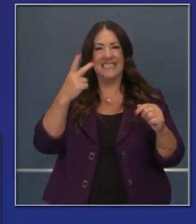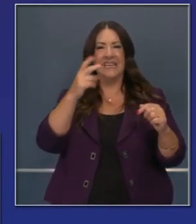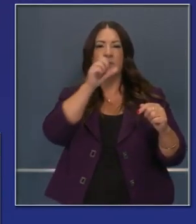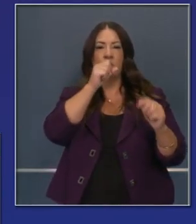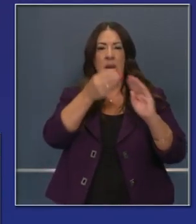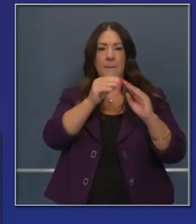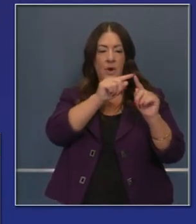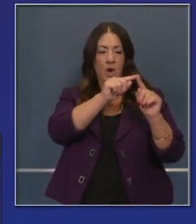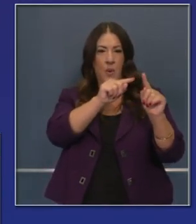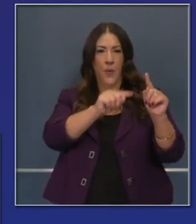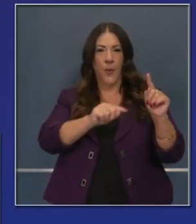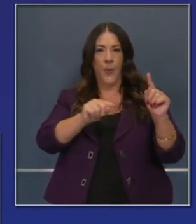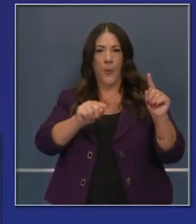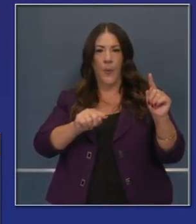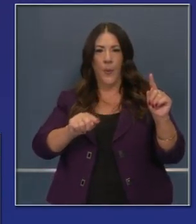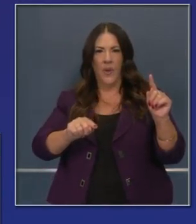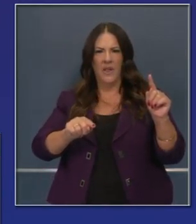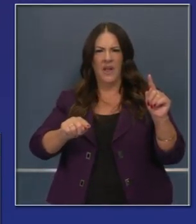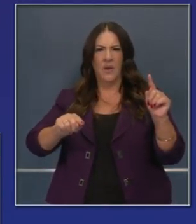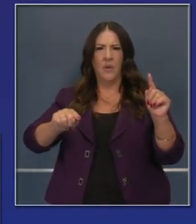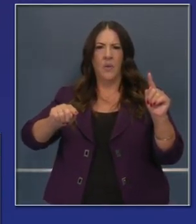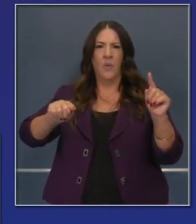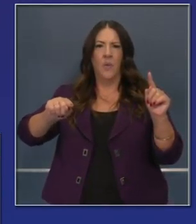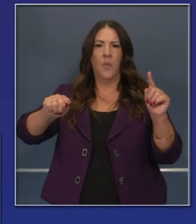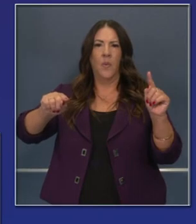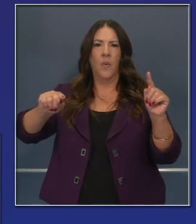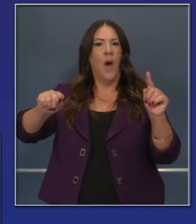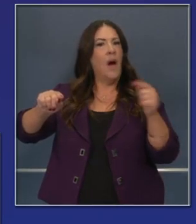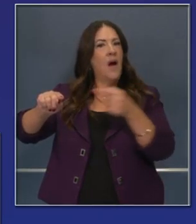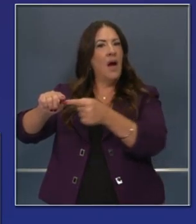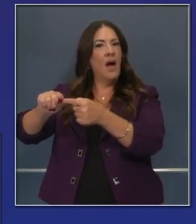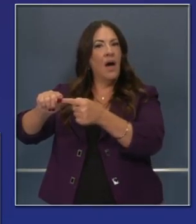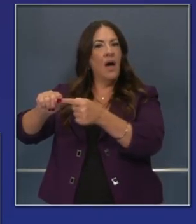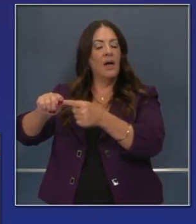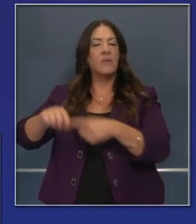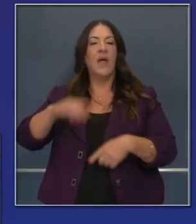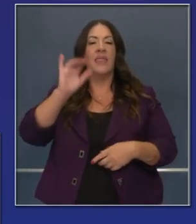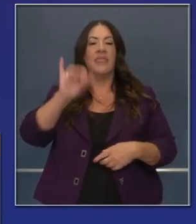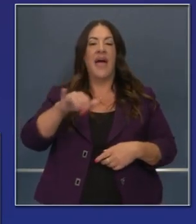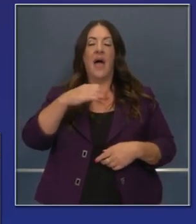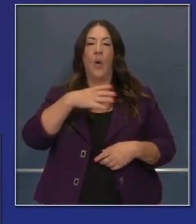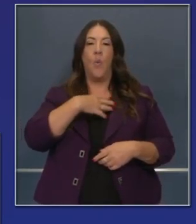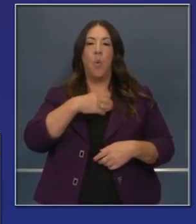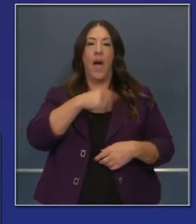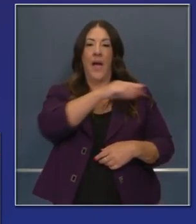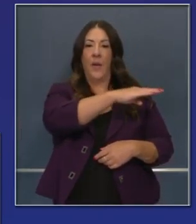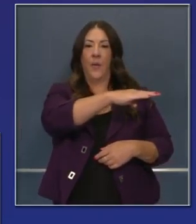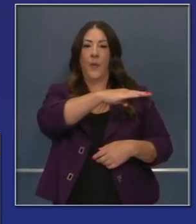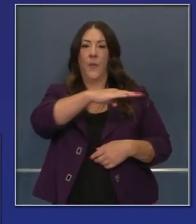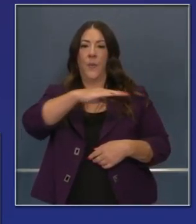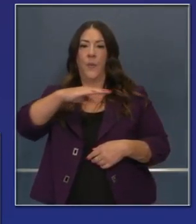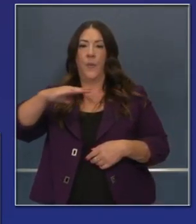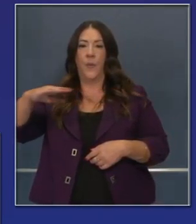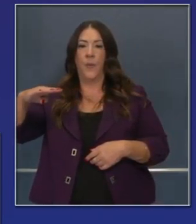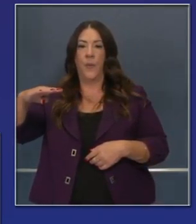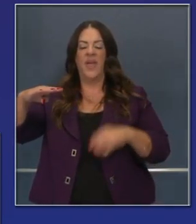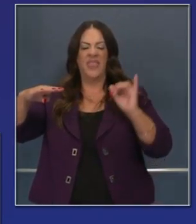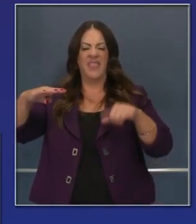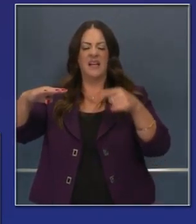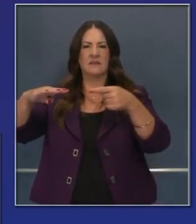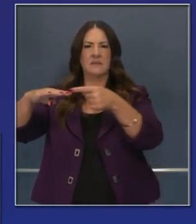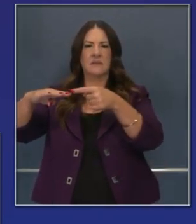R efectivo está comenzando a ascender hacia arriba otra vez. El 1, cualquier